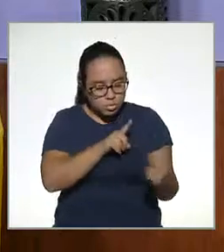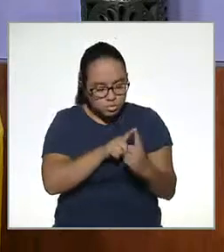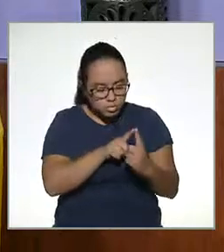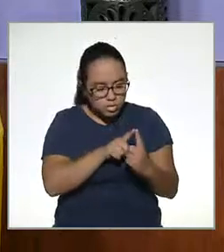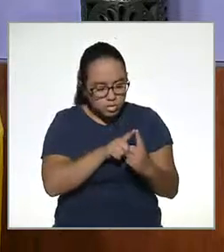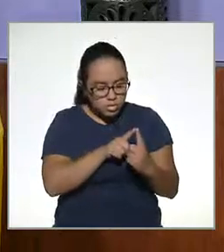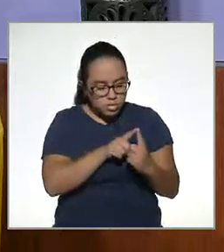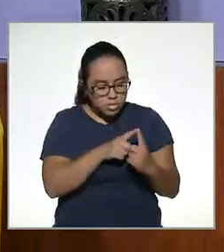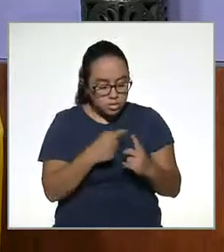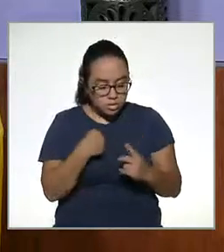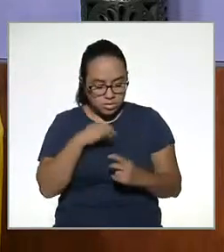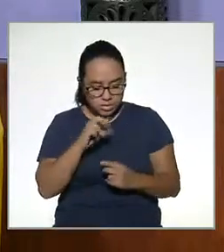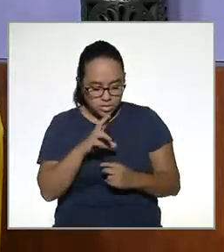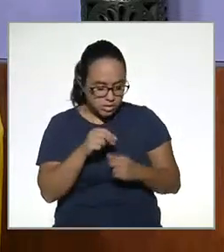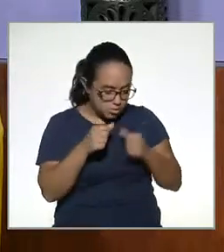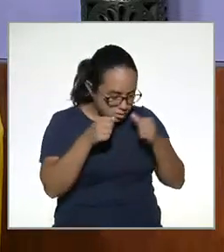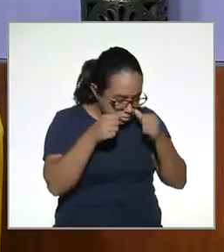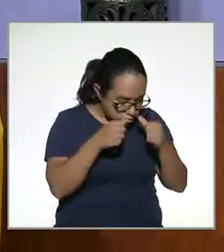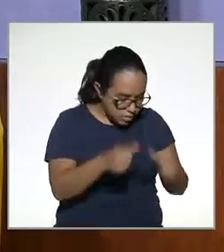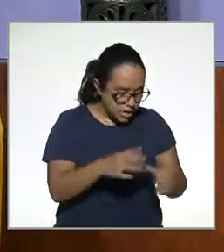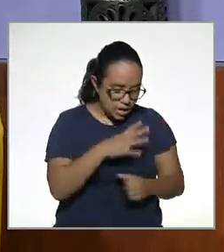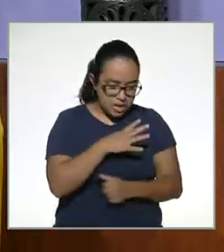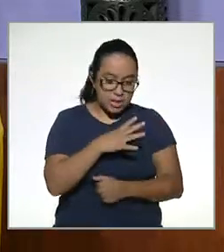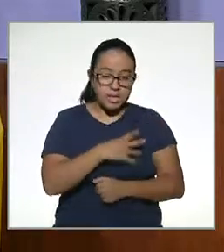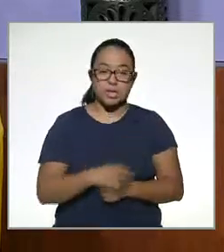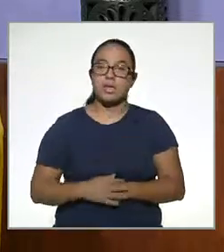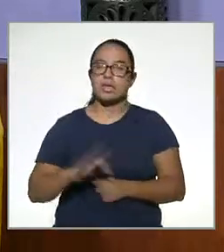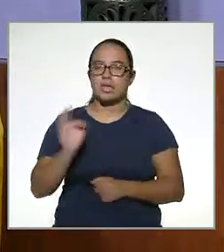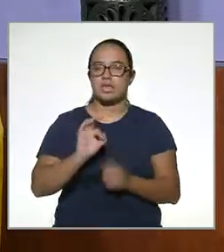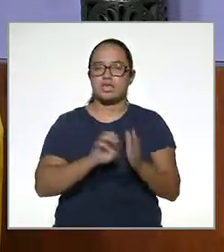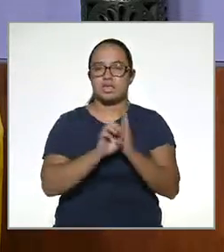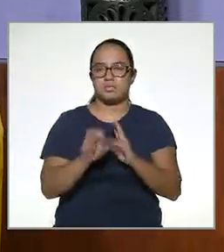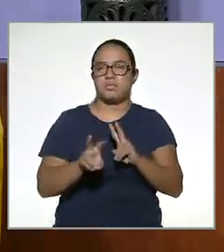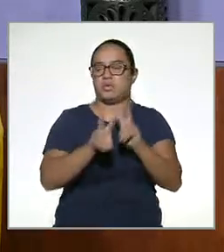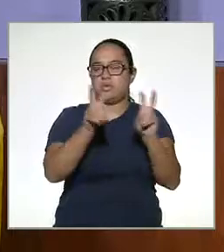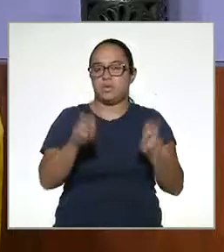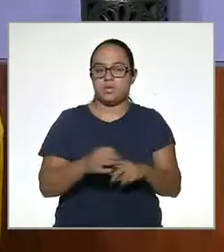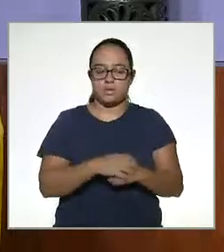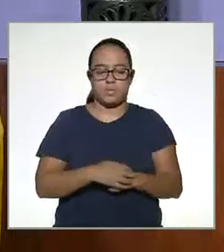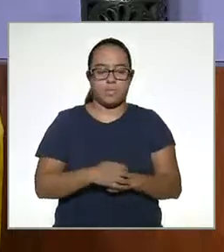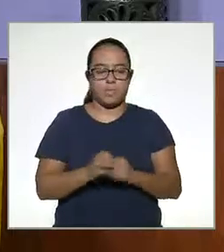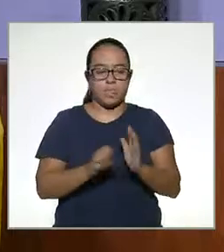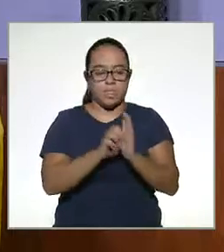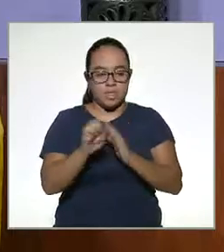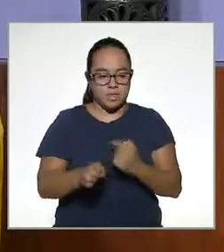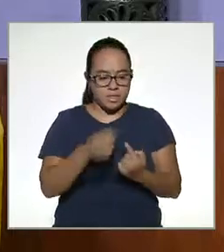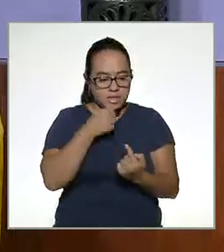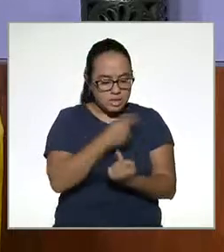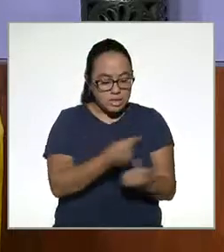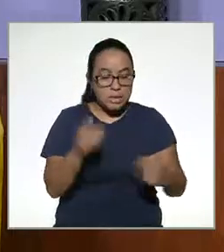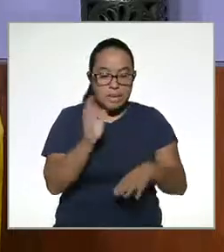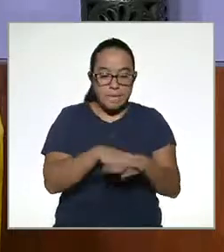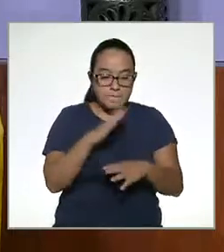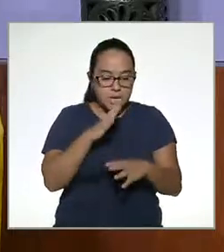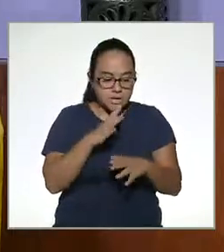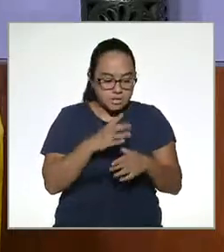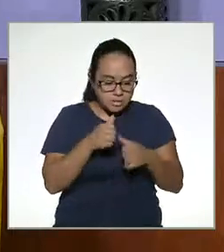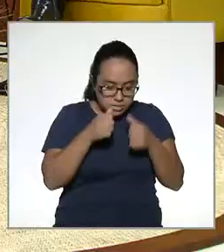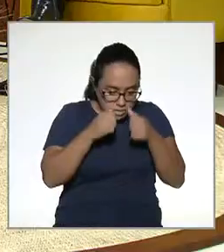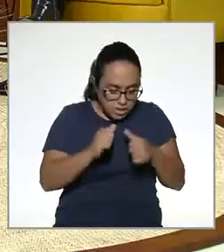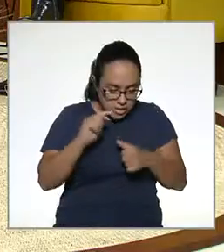desde dónde yo te estoy escuchando? Porque, bueno, si nos metemos a temas como lo de ahora, ¿no? El repliegue de los niños a los dispositivos necesarios